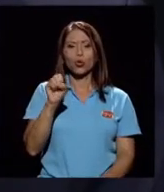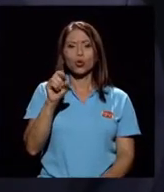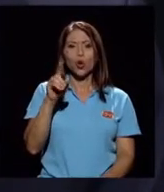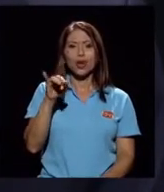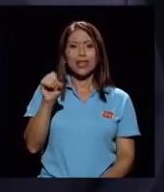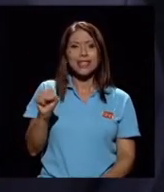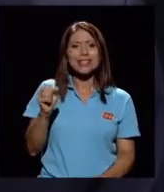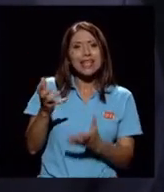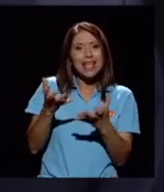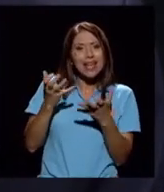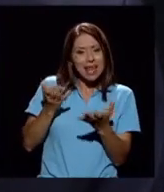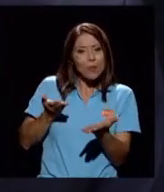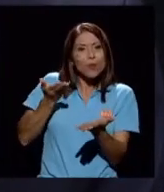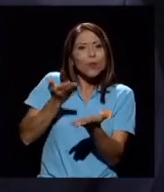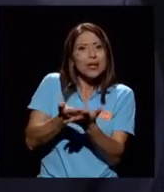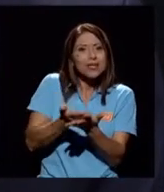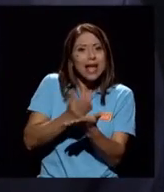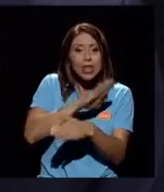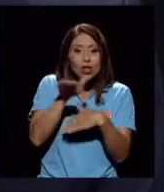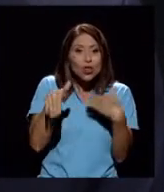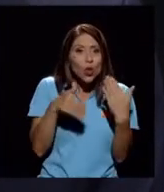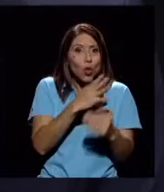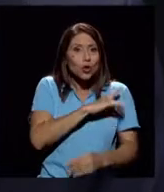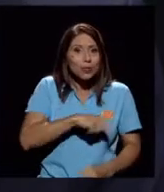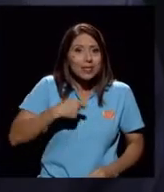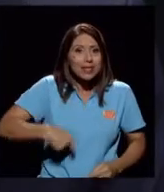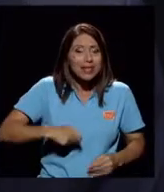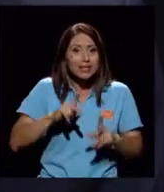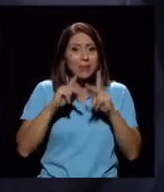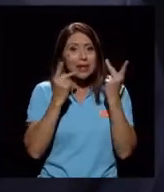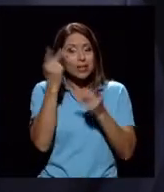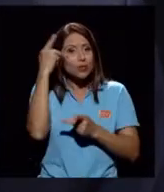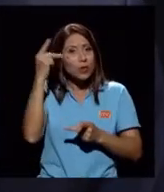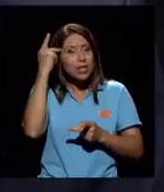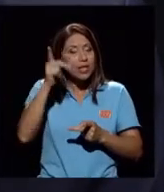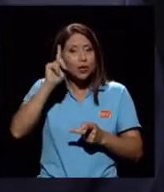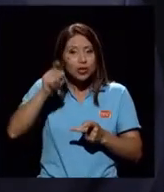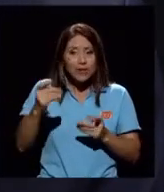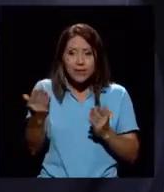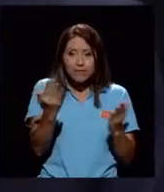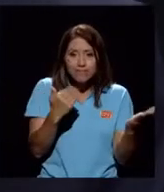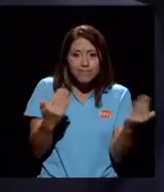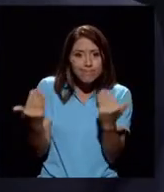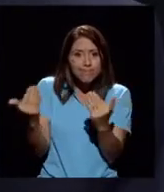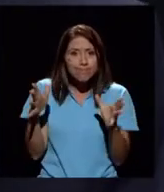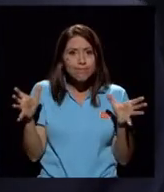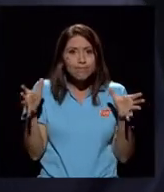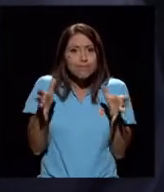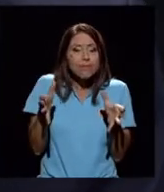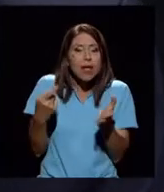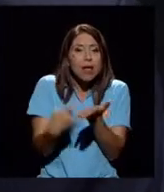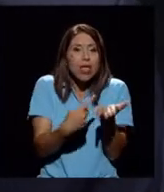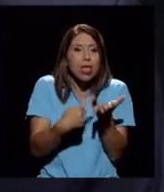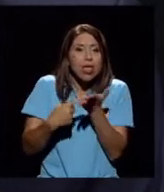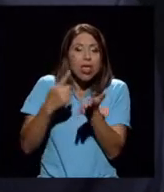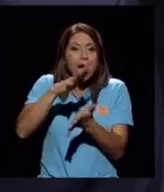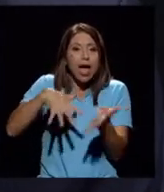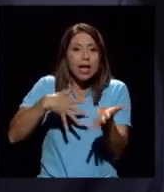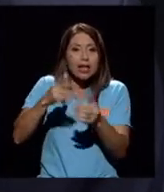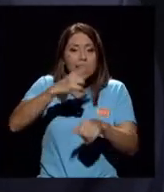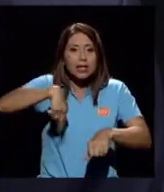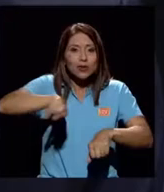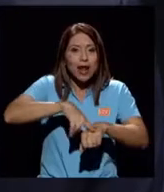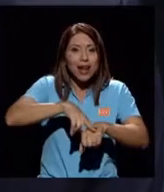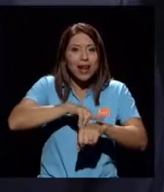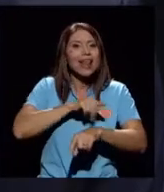para plantear una cierta agenda nacional claro eso requiere también reformar el reglamento de la